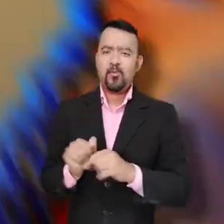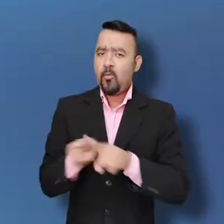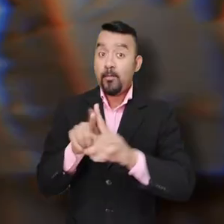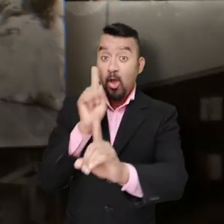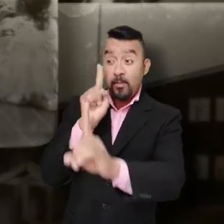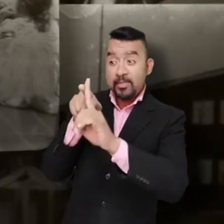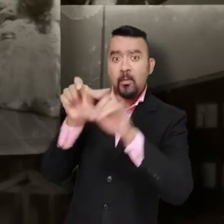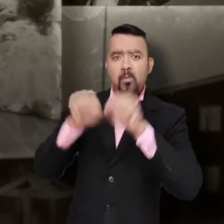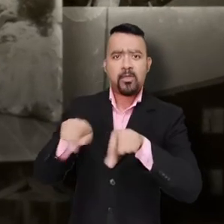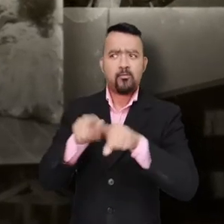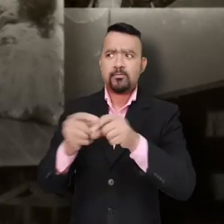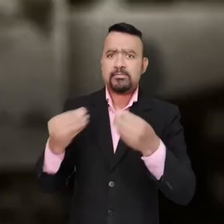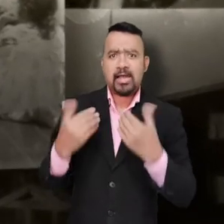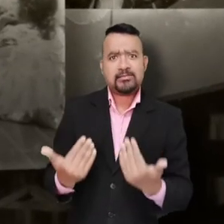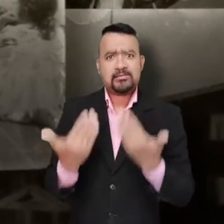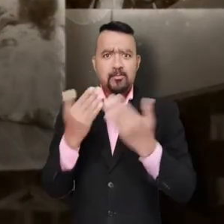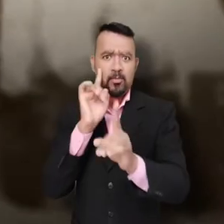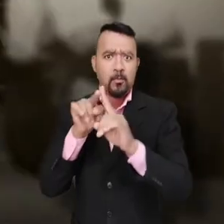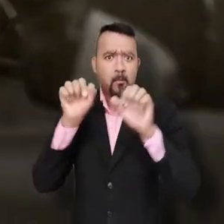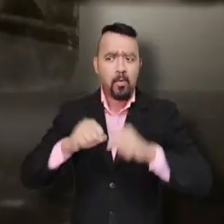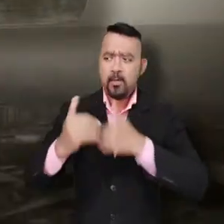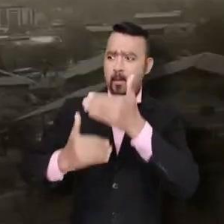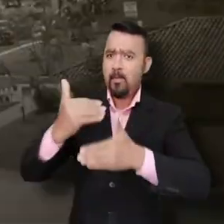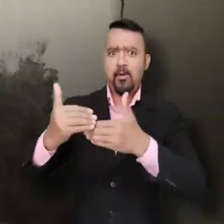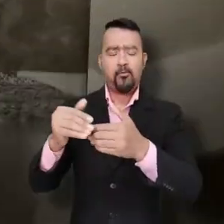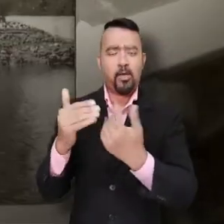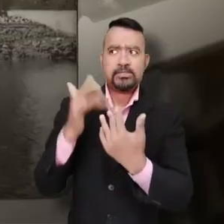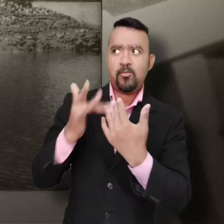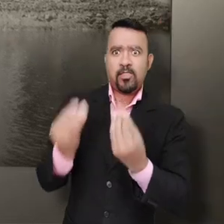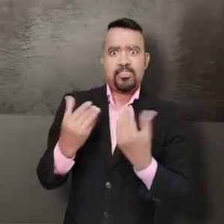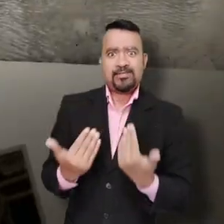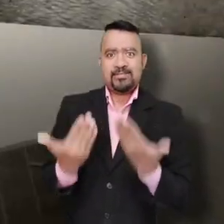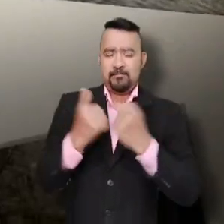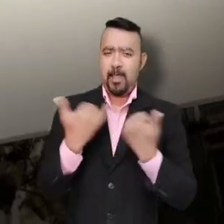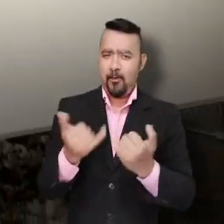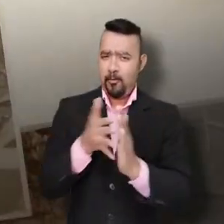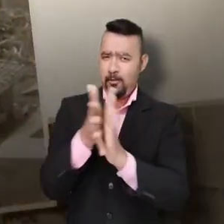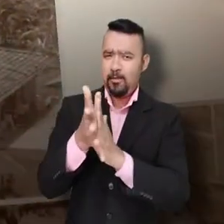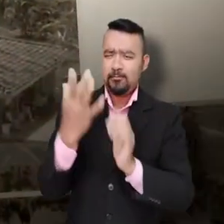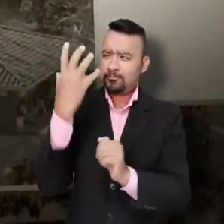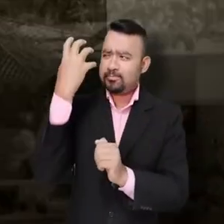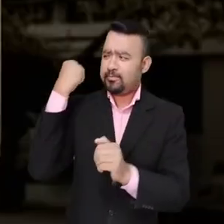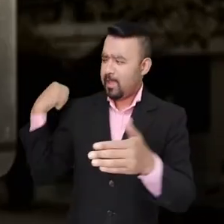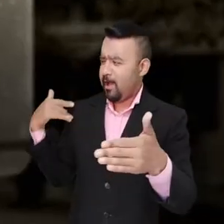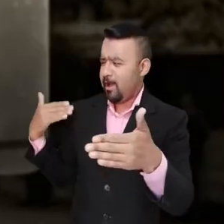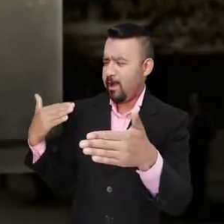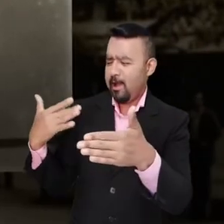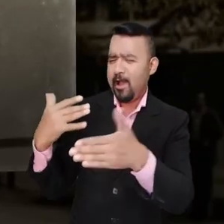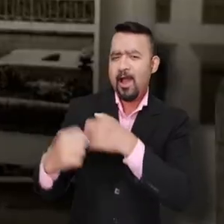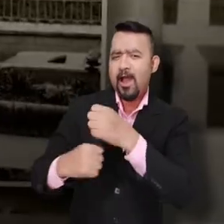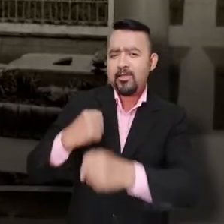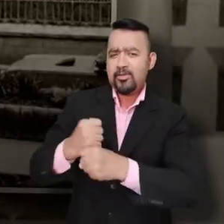enseñan. Detengámonos un poco y recordemos cómo hemos recorrido este gran camino. Durante 65 años, hemos